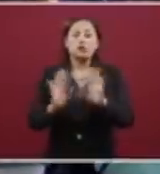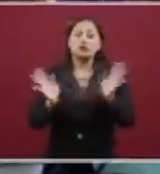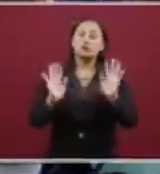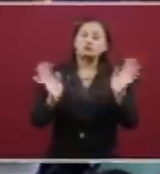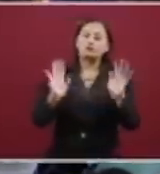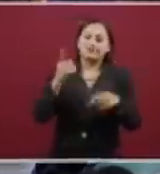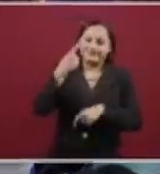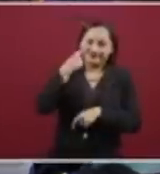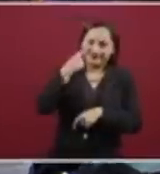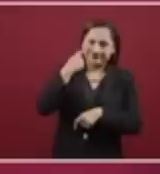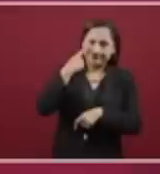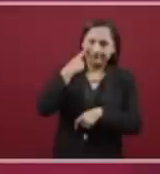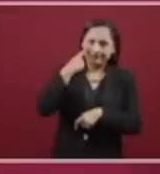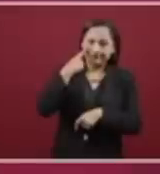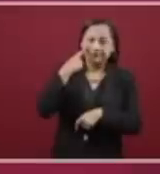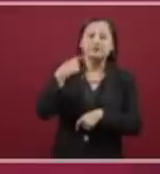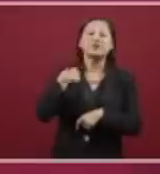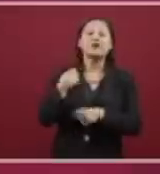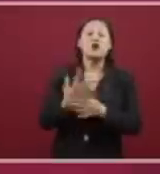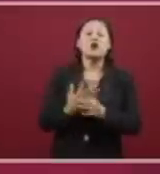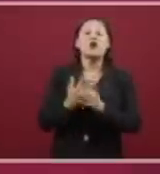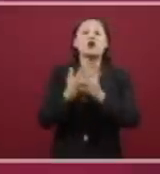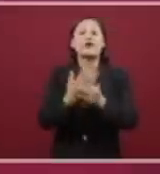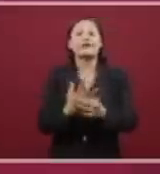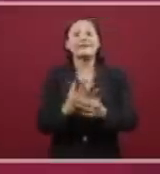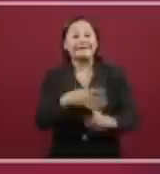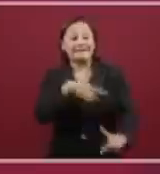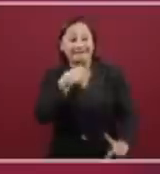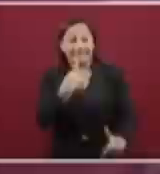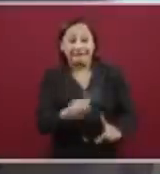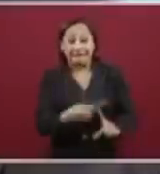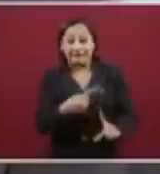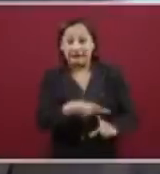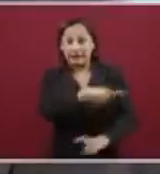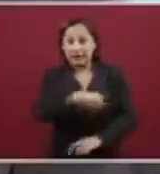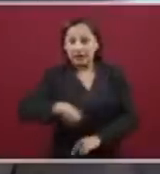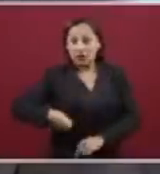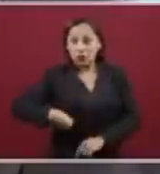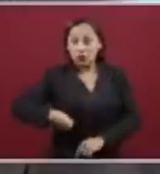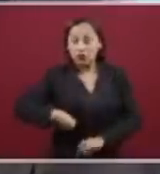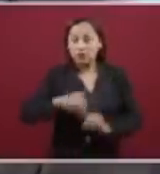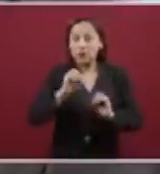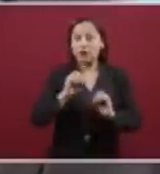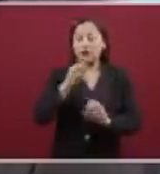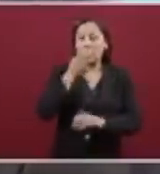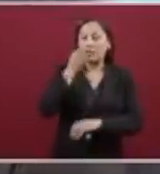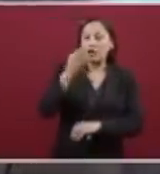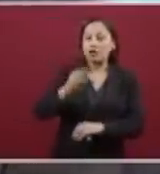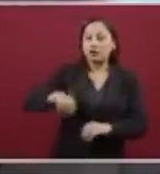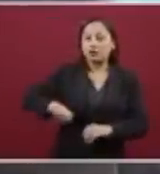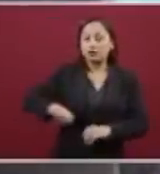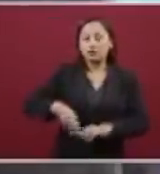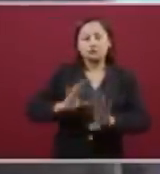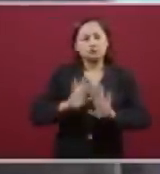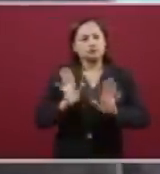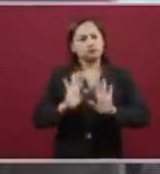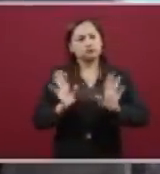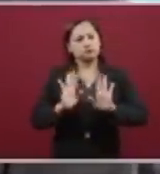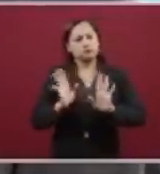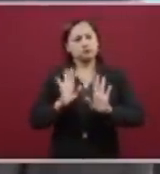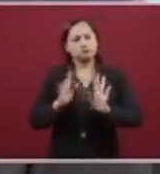presumir ni especular al respecto nosotros tenemos que actuar en forma absolutamente objetiva y